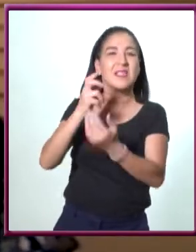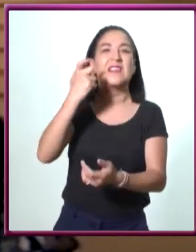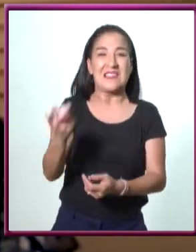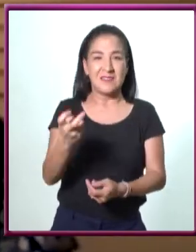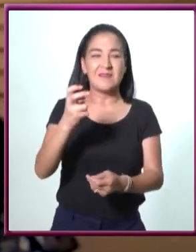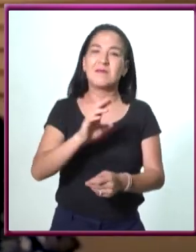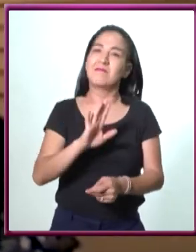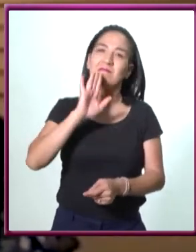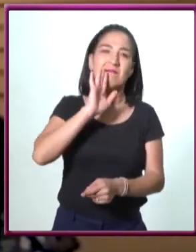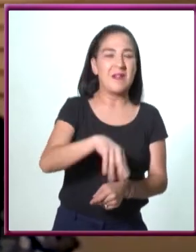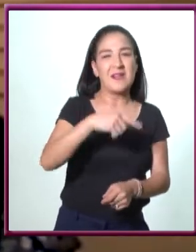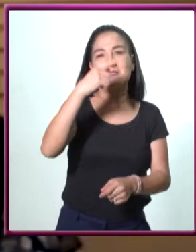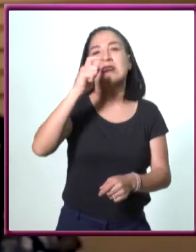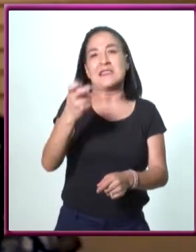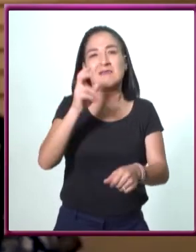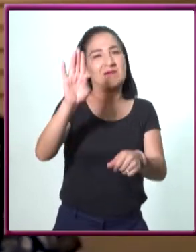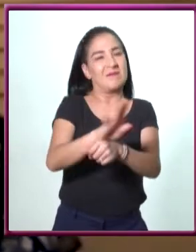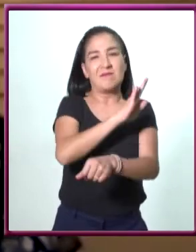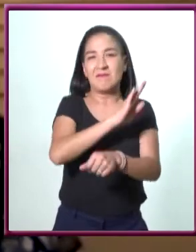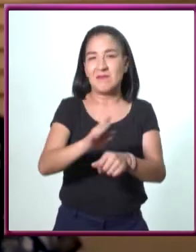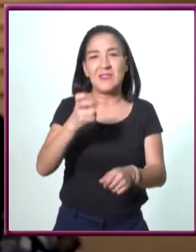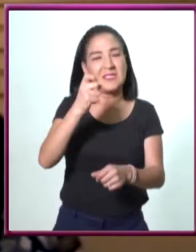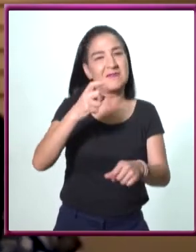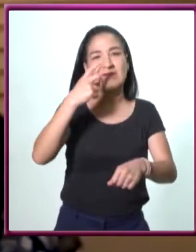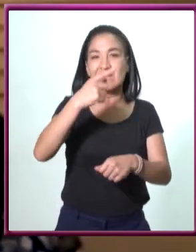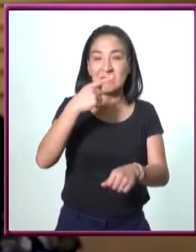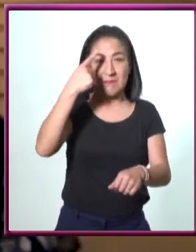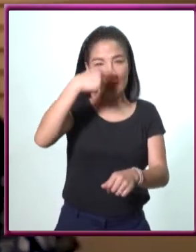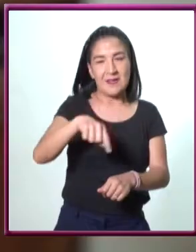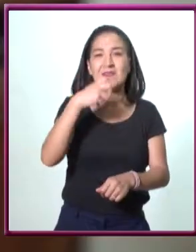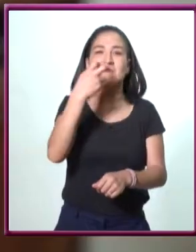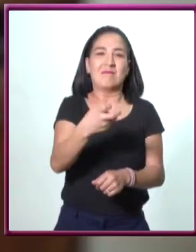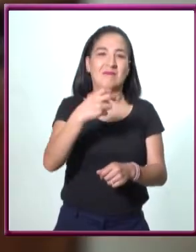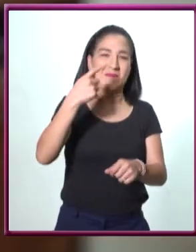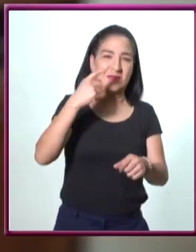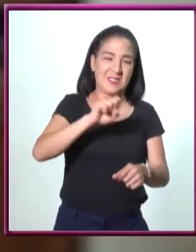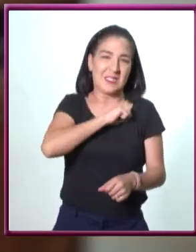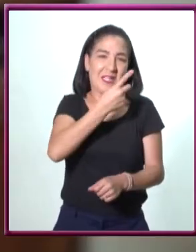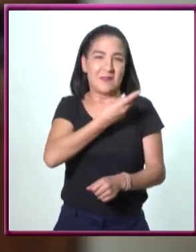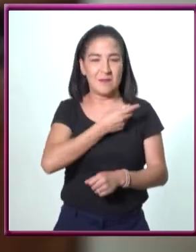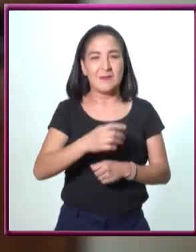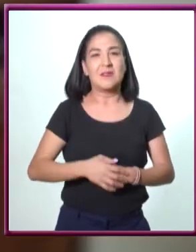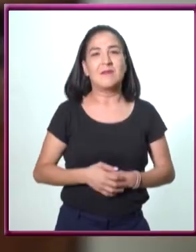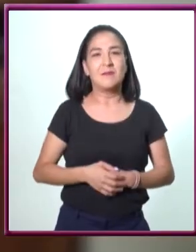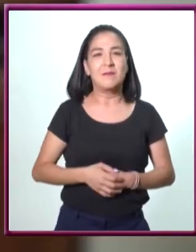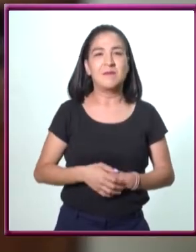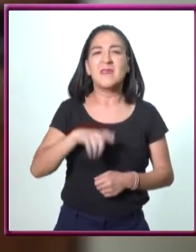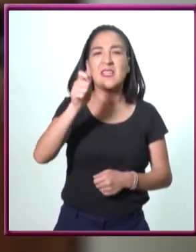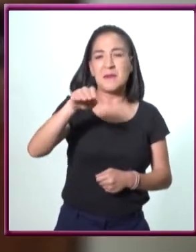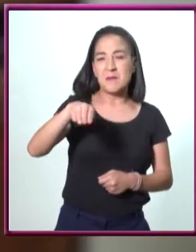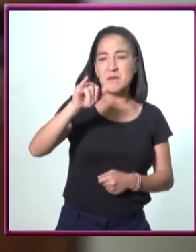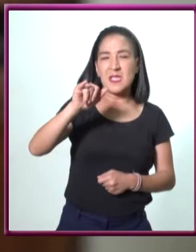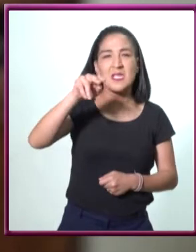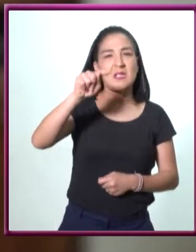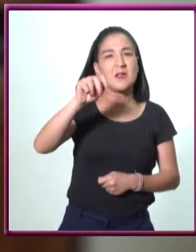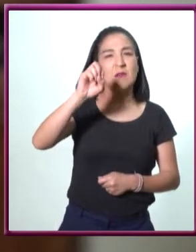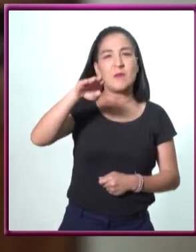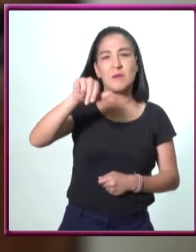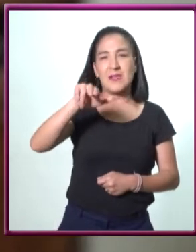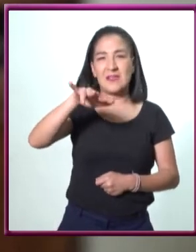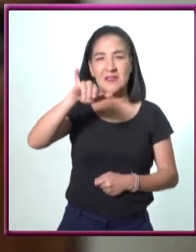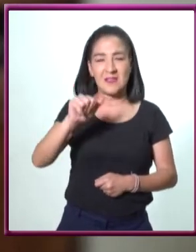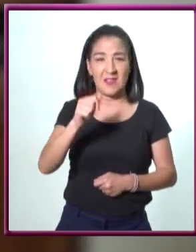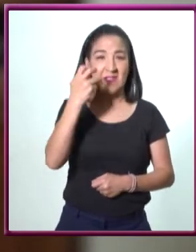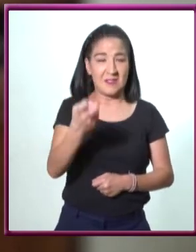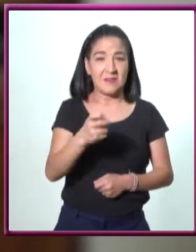esas cosas benefician mi salud mental. ¿En qué consiste la mitomanía? ¿Puede llegar a